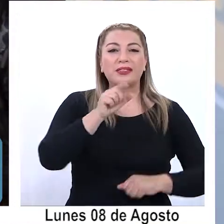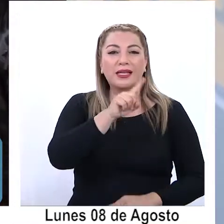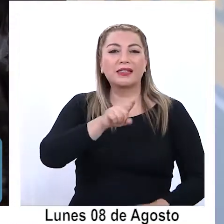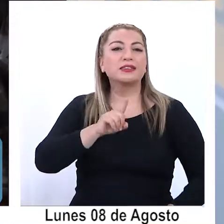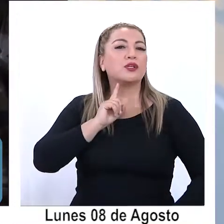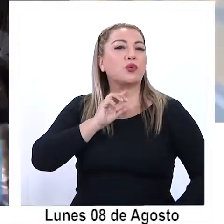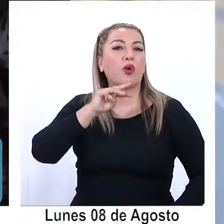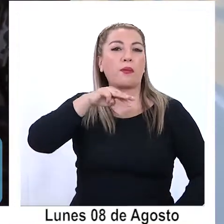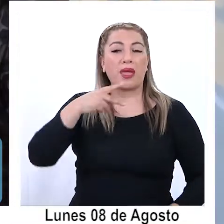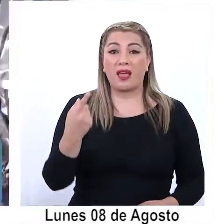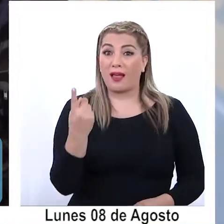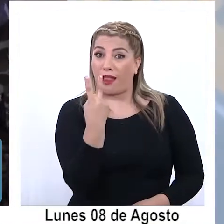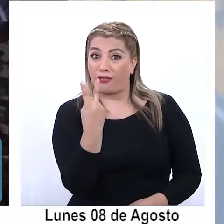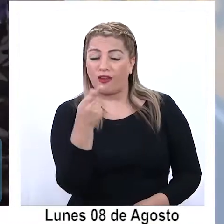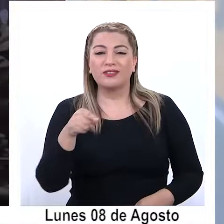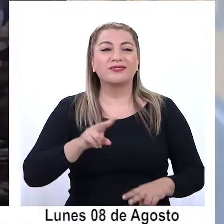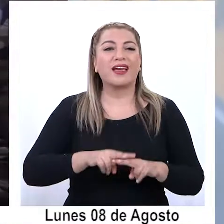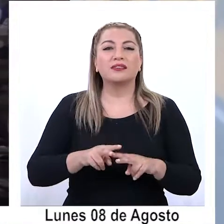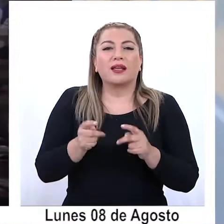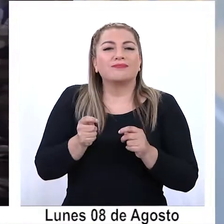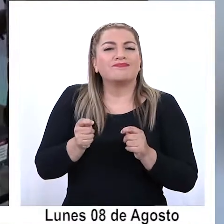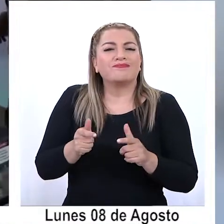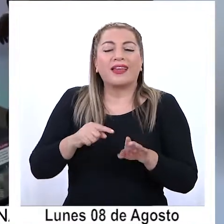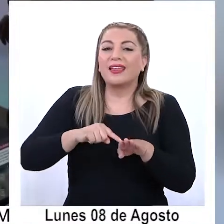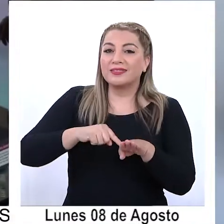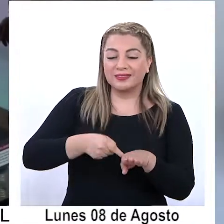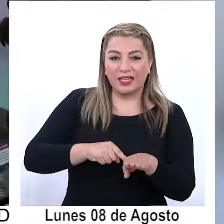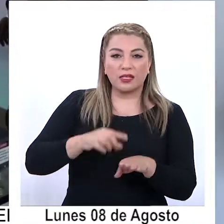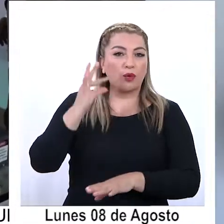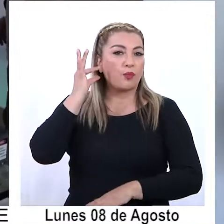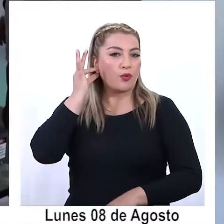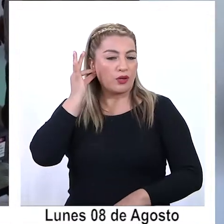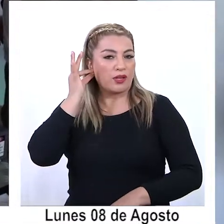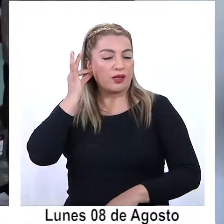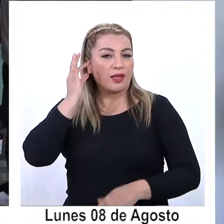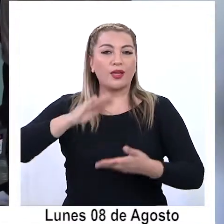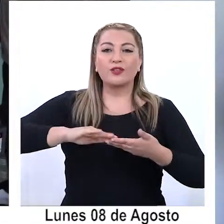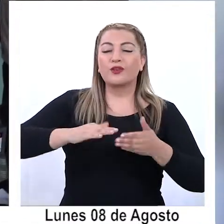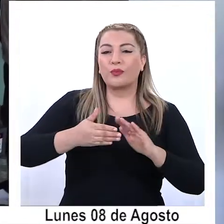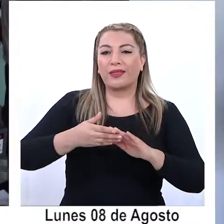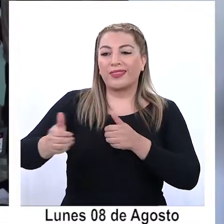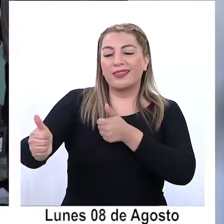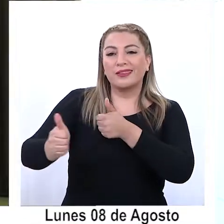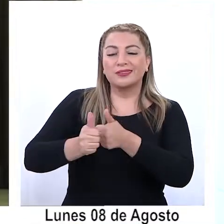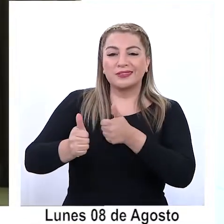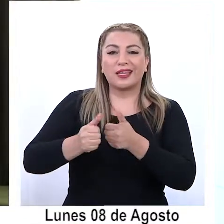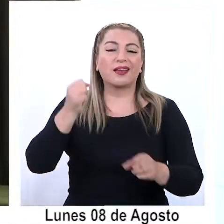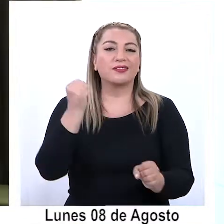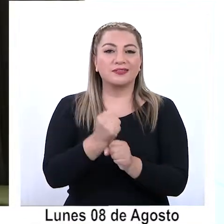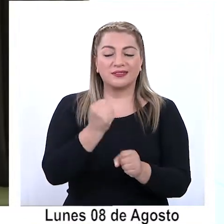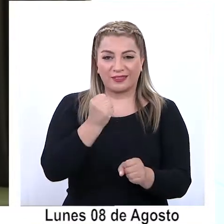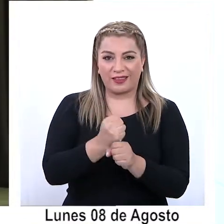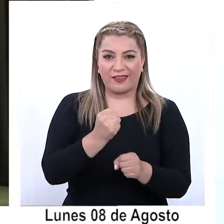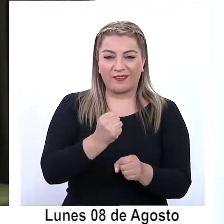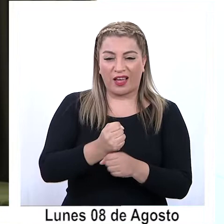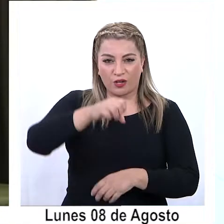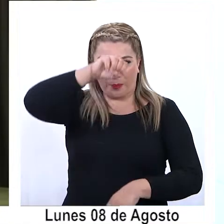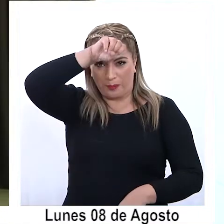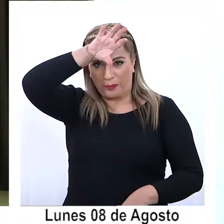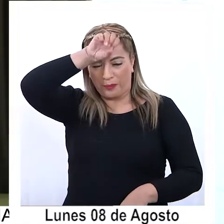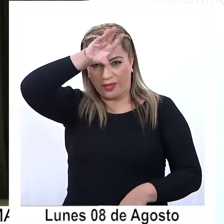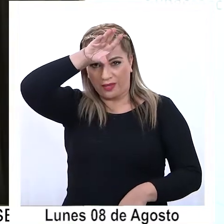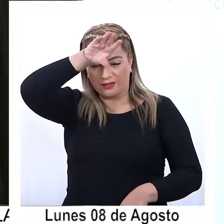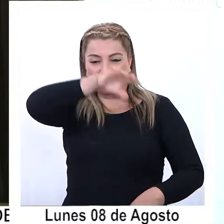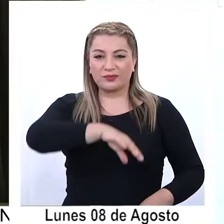SQM, busca generar competencias técnicas en mujeres de las comunidades aledañas a las faenas de esta minera